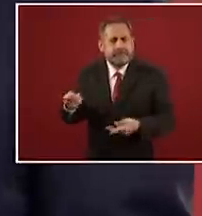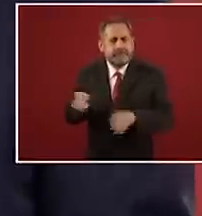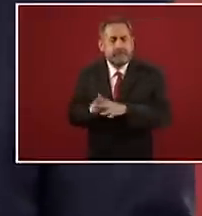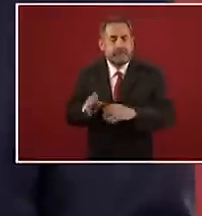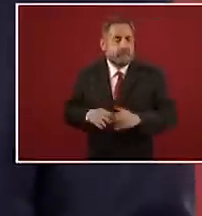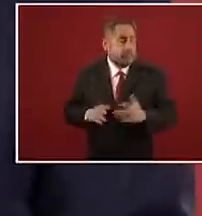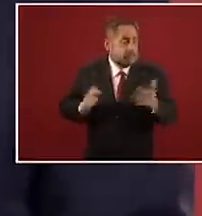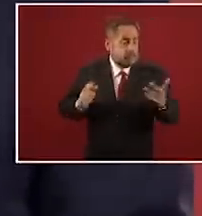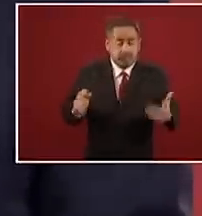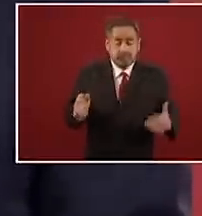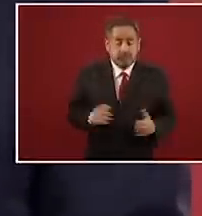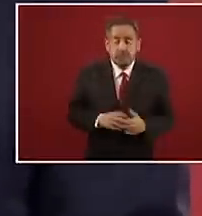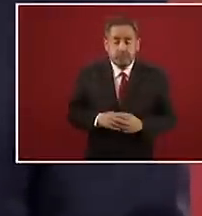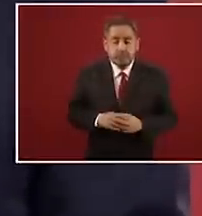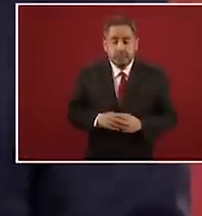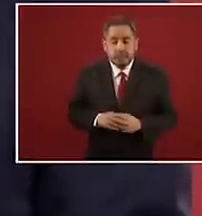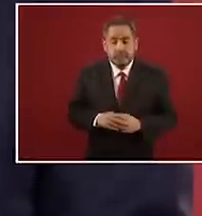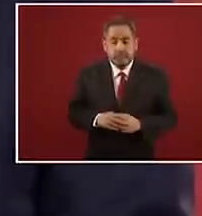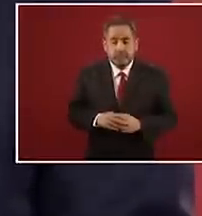Pues